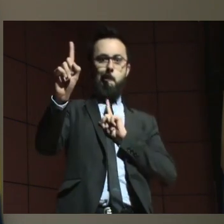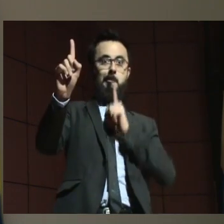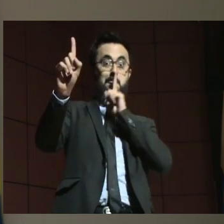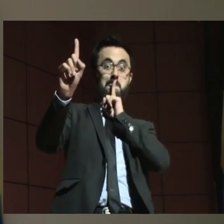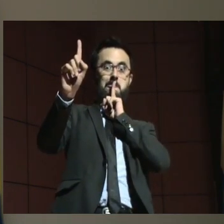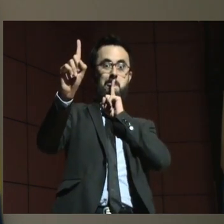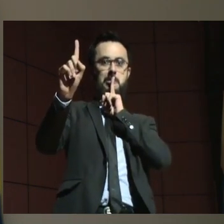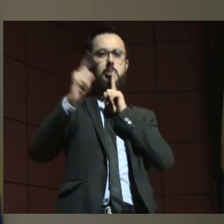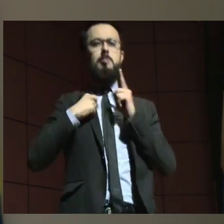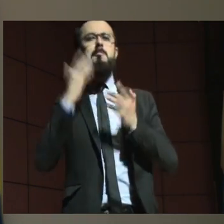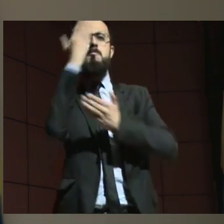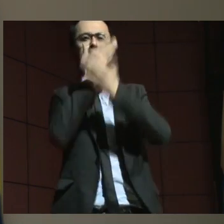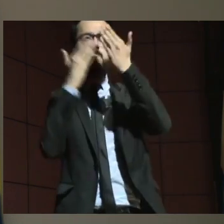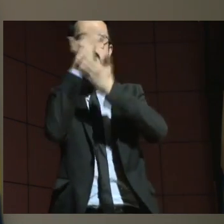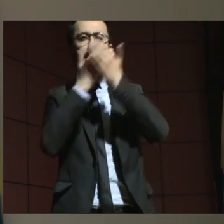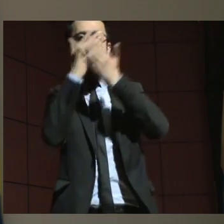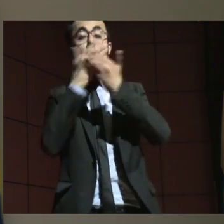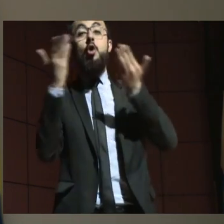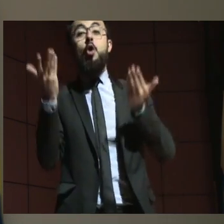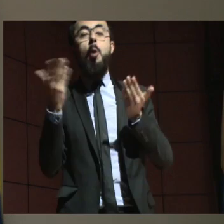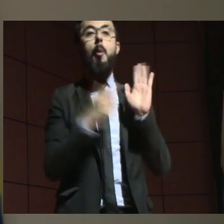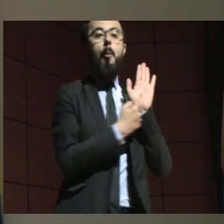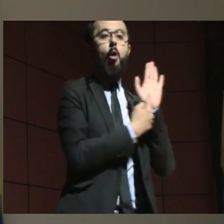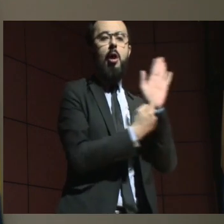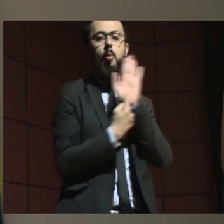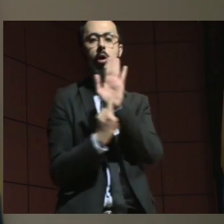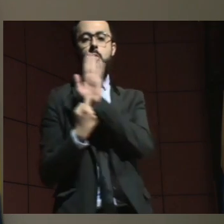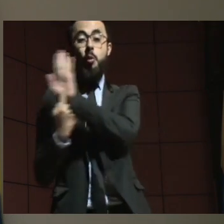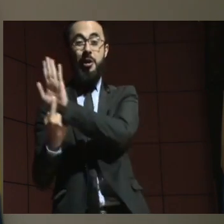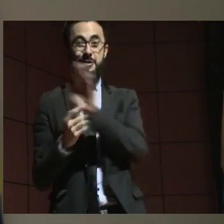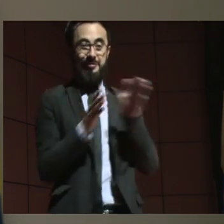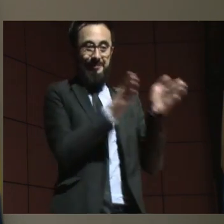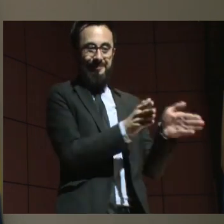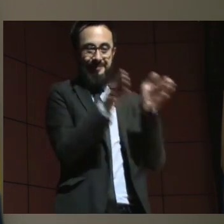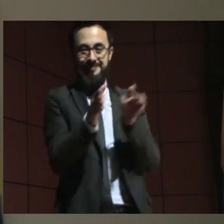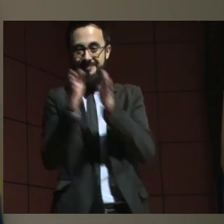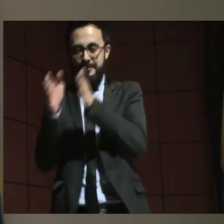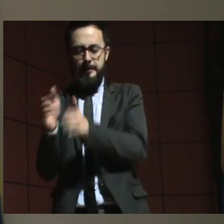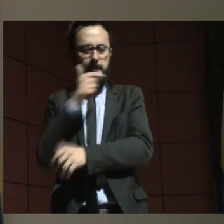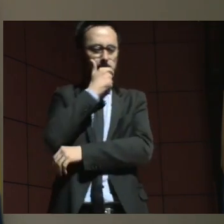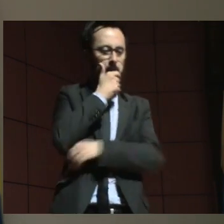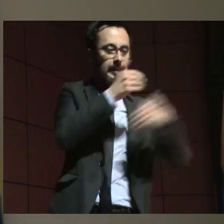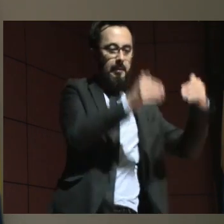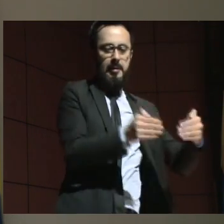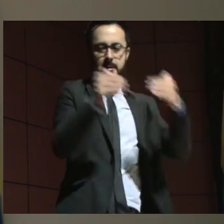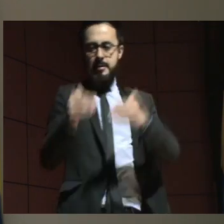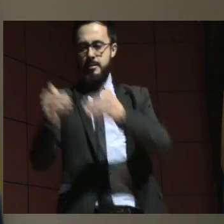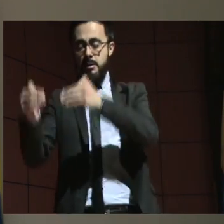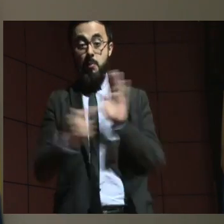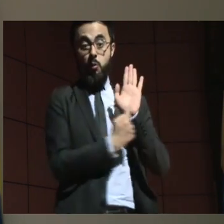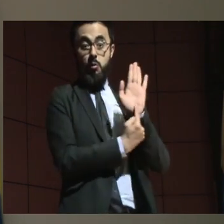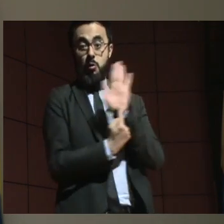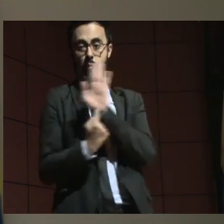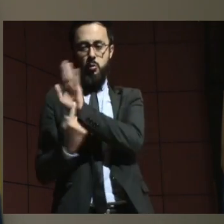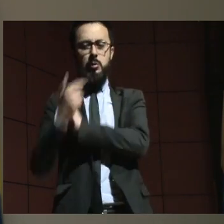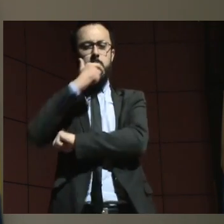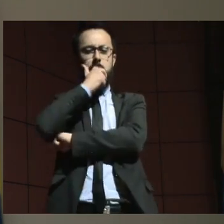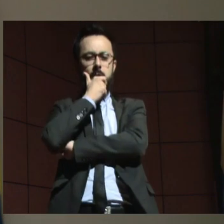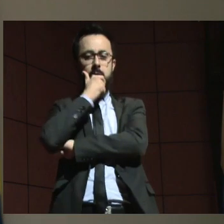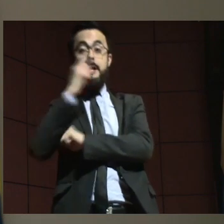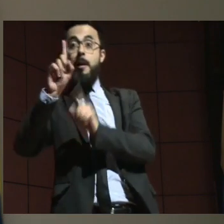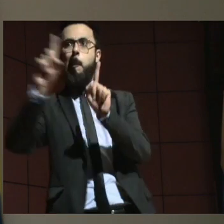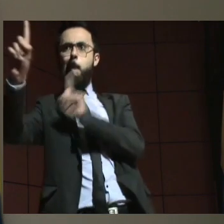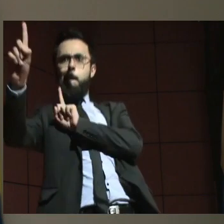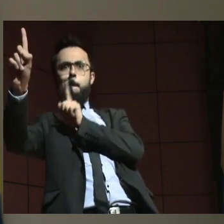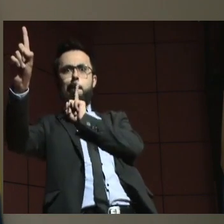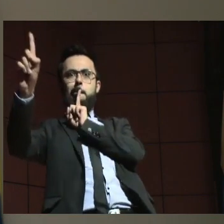los tres modelos principales de la discapacidad y por qué la interdicción a la luz de esos modelos y a la luz del estándar actual de la